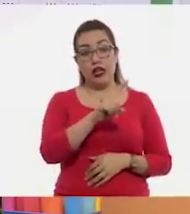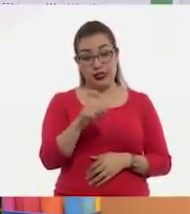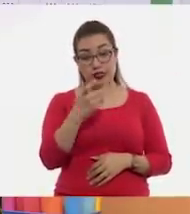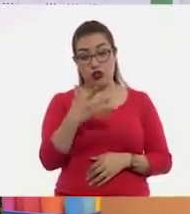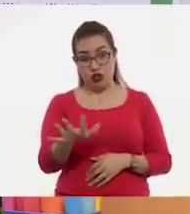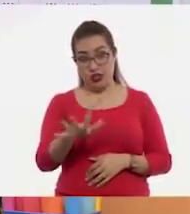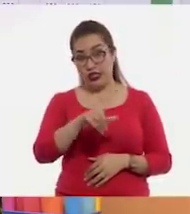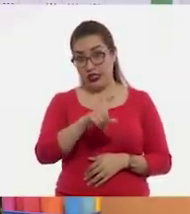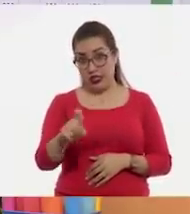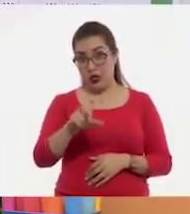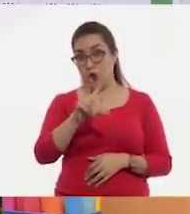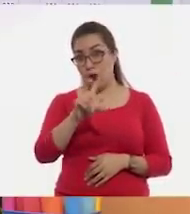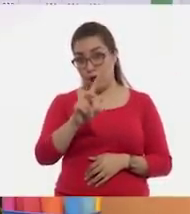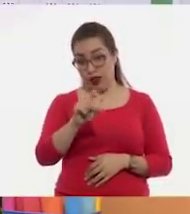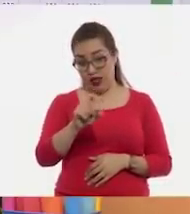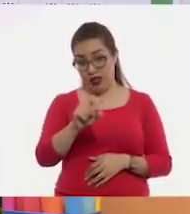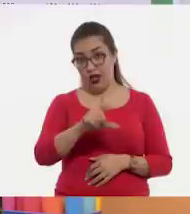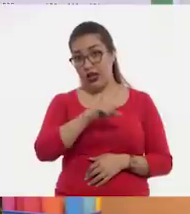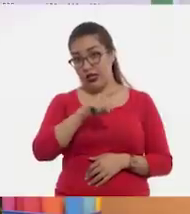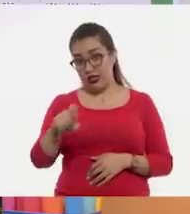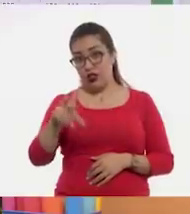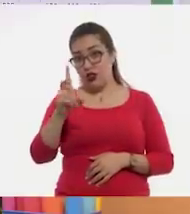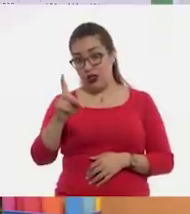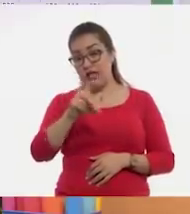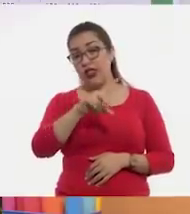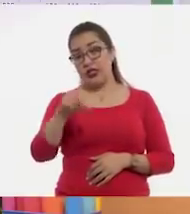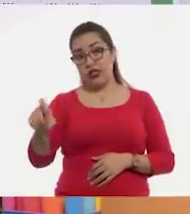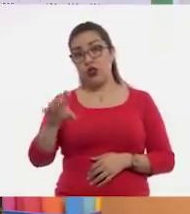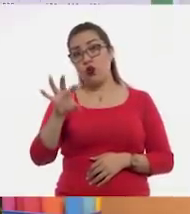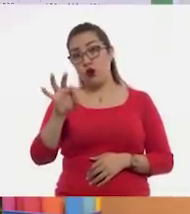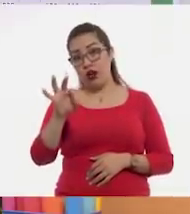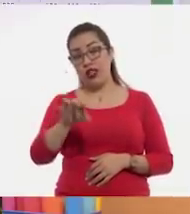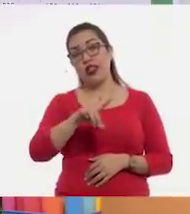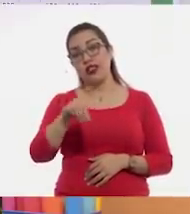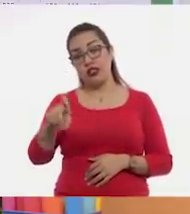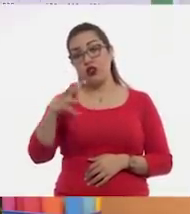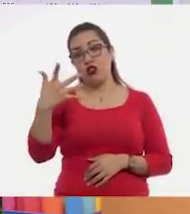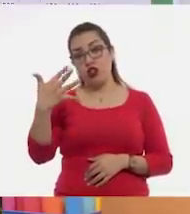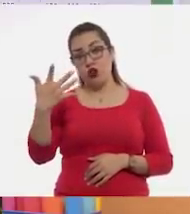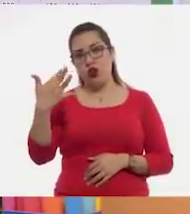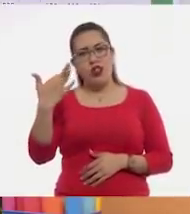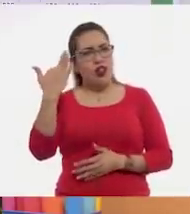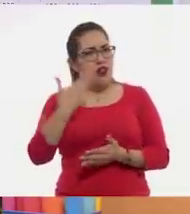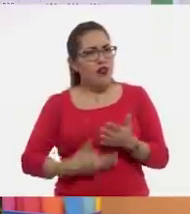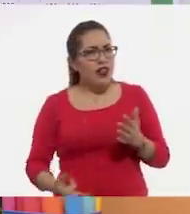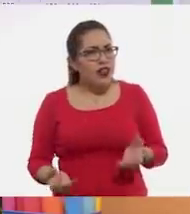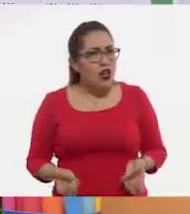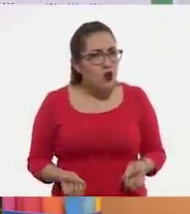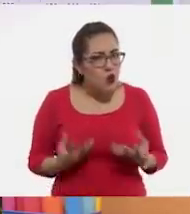120, 130, 140 y 150. Necesitamos agregar